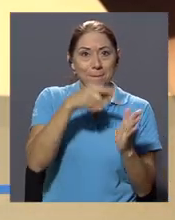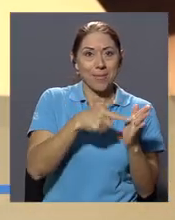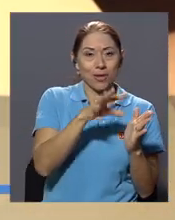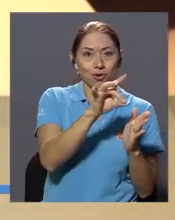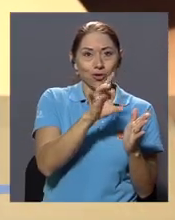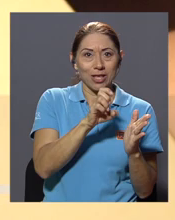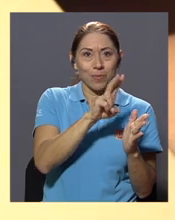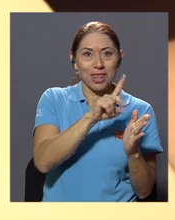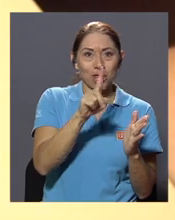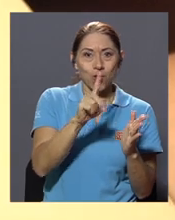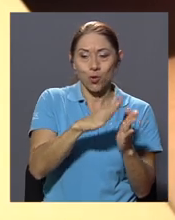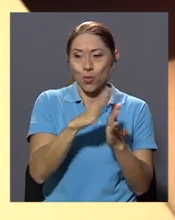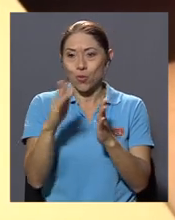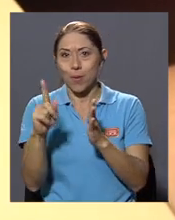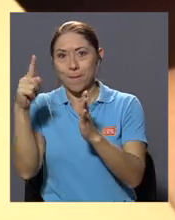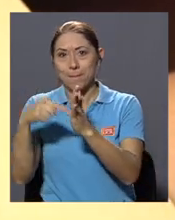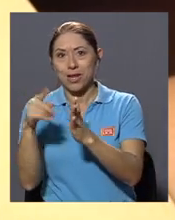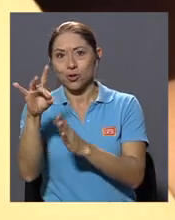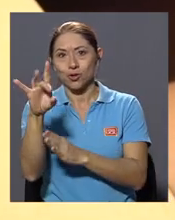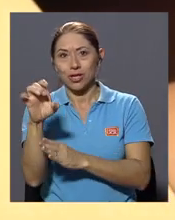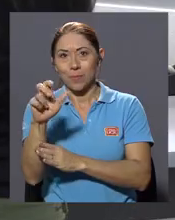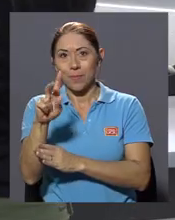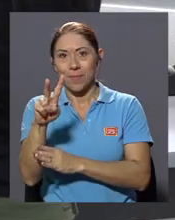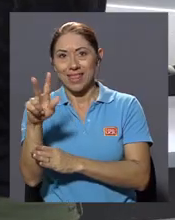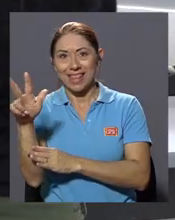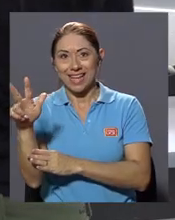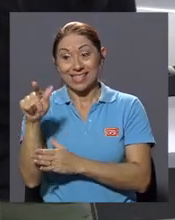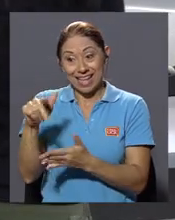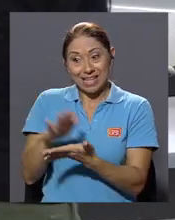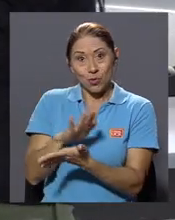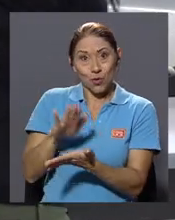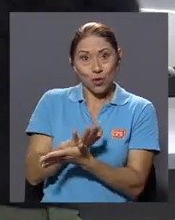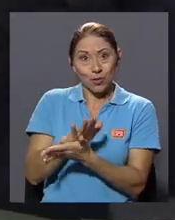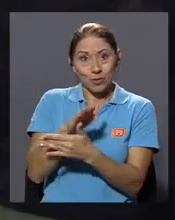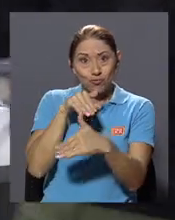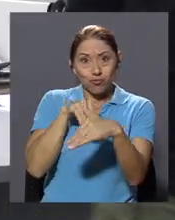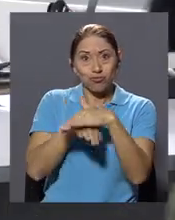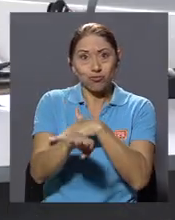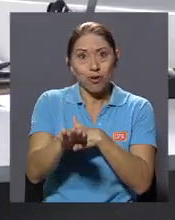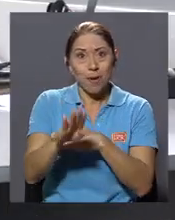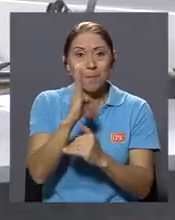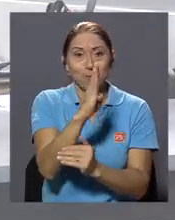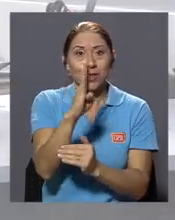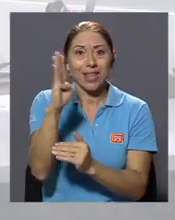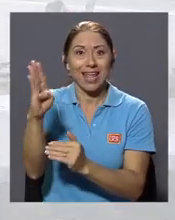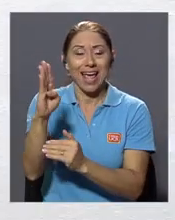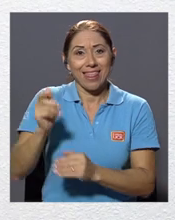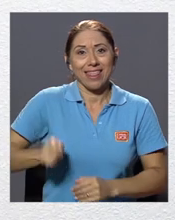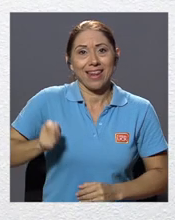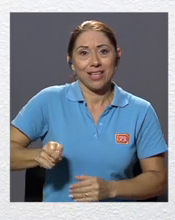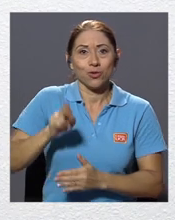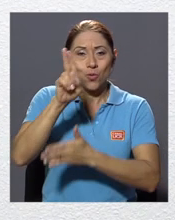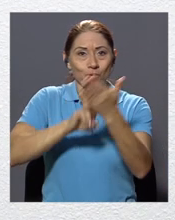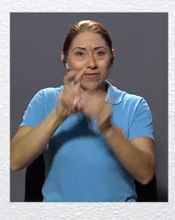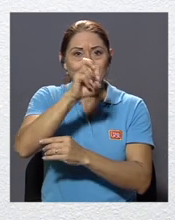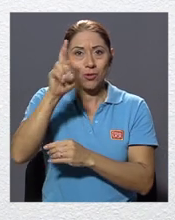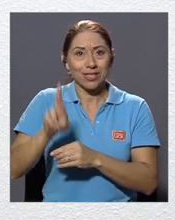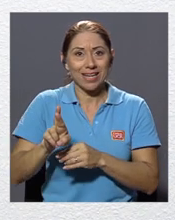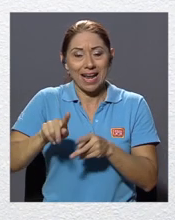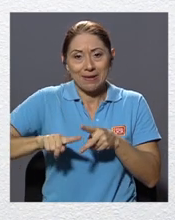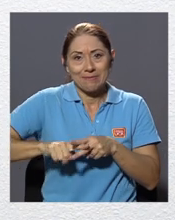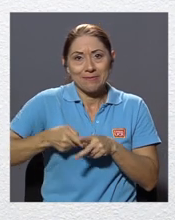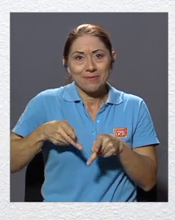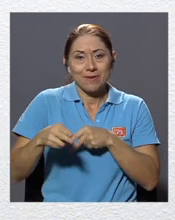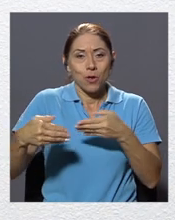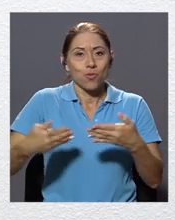1823. Este es uno de los documentos que resguarda la Biblioteca de Derecho de la Universidad de Costa Rica, que se inauguró con el nuevo edificio de